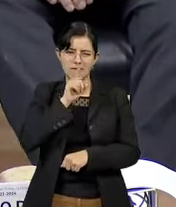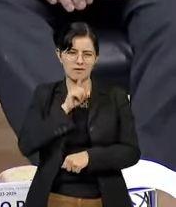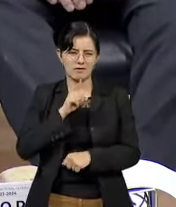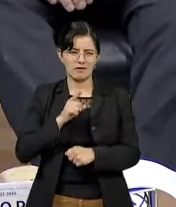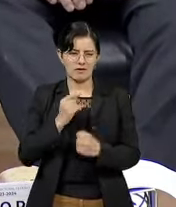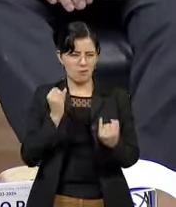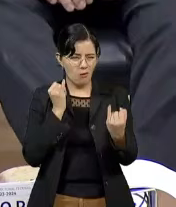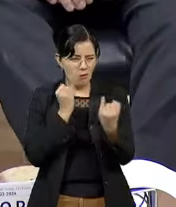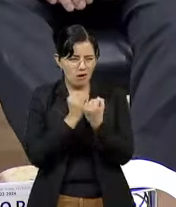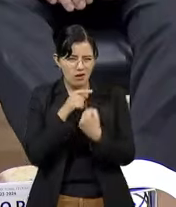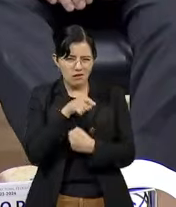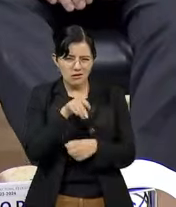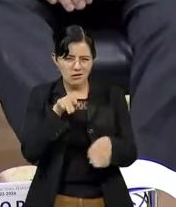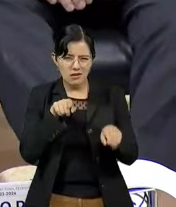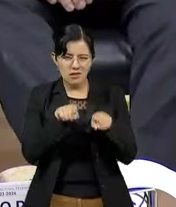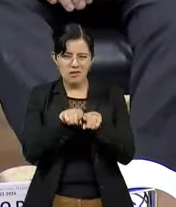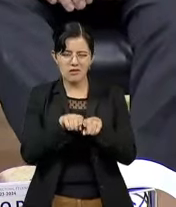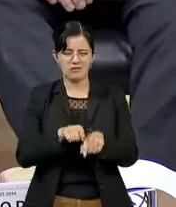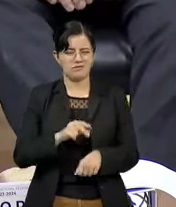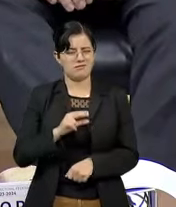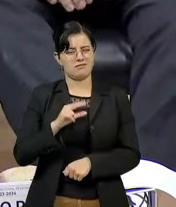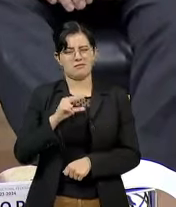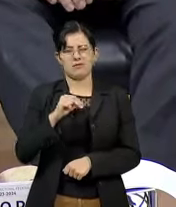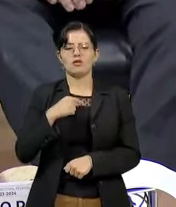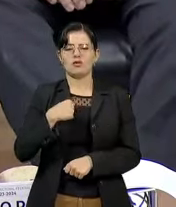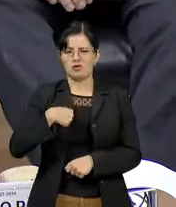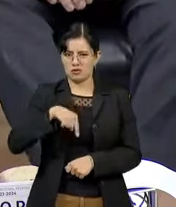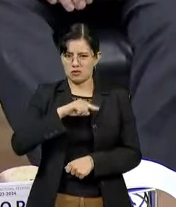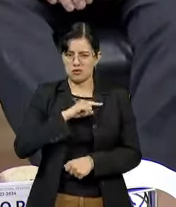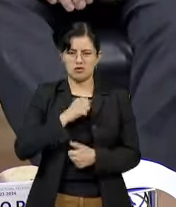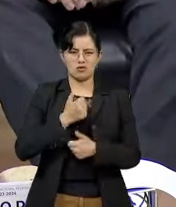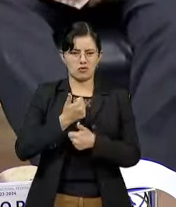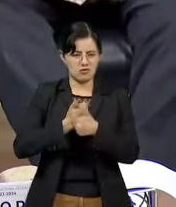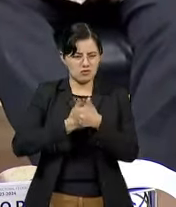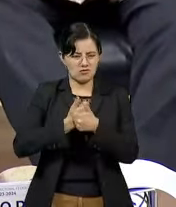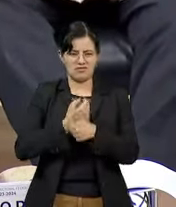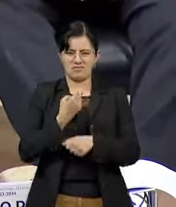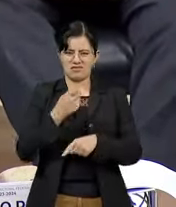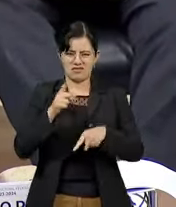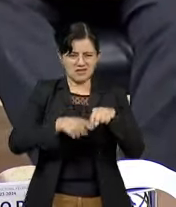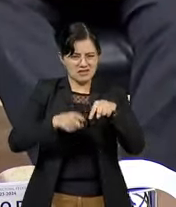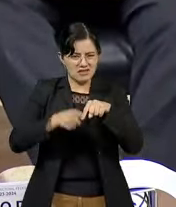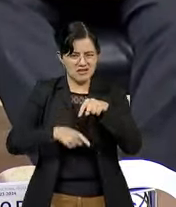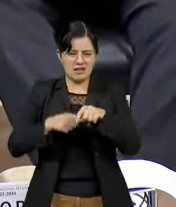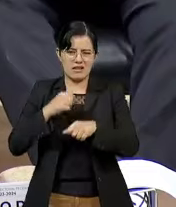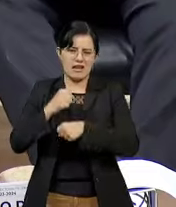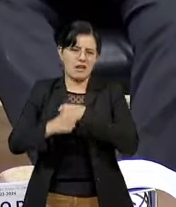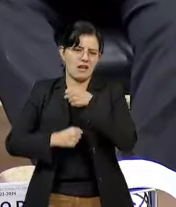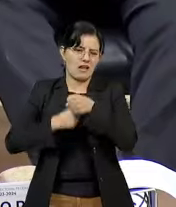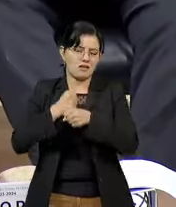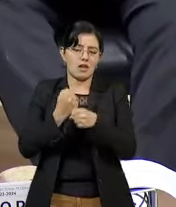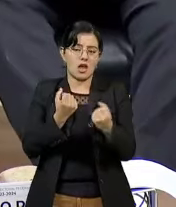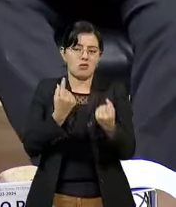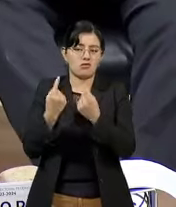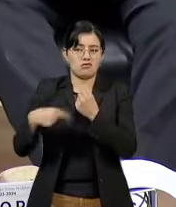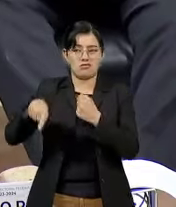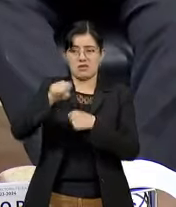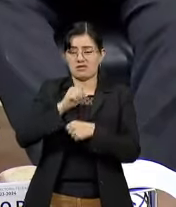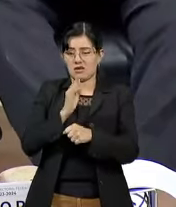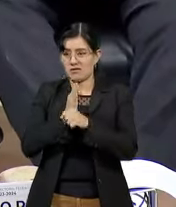lo mismo no somos iguales luchamos contra estas cosas por décadas cuando algunos que aquí están ni siquiera habían